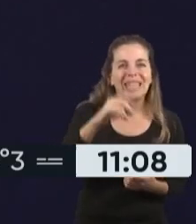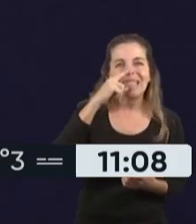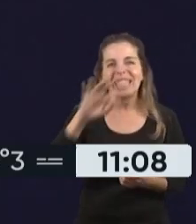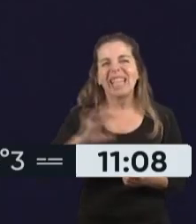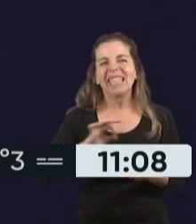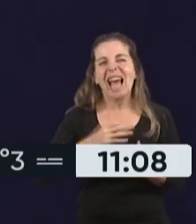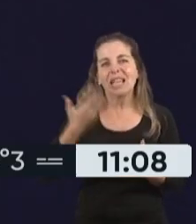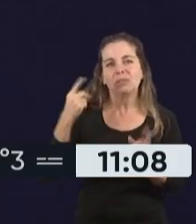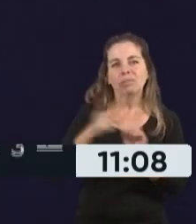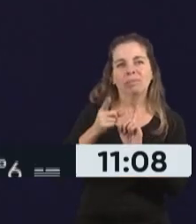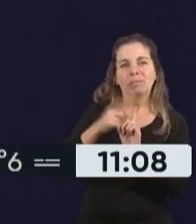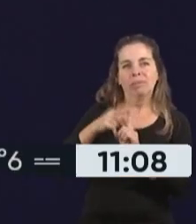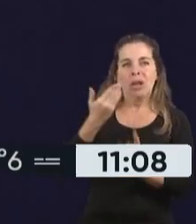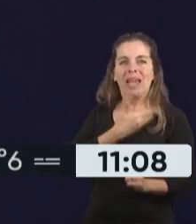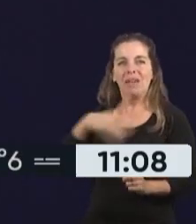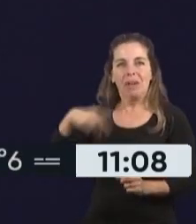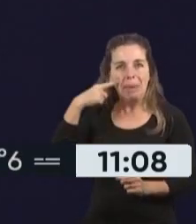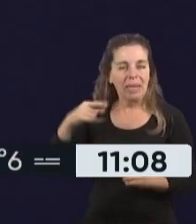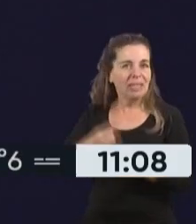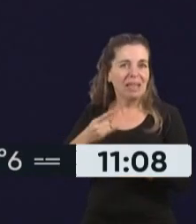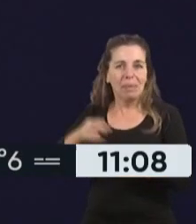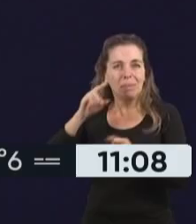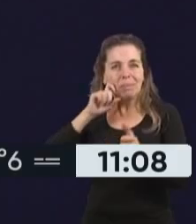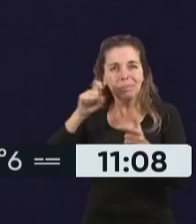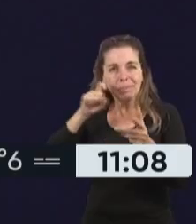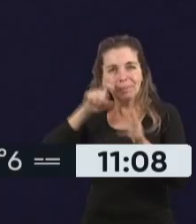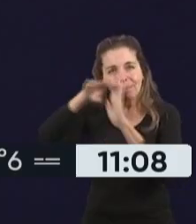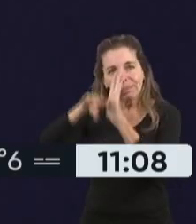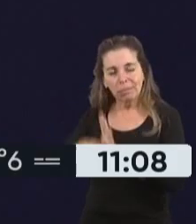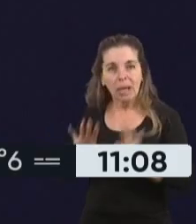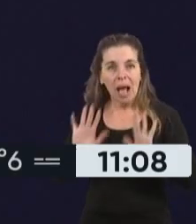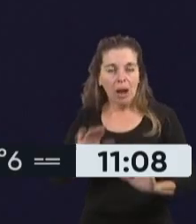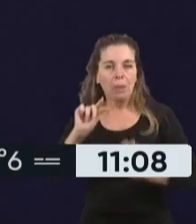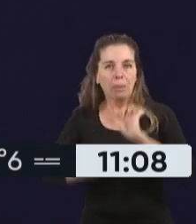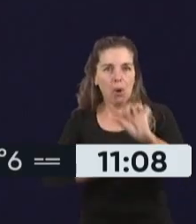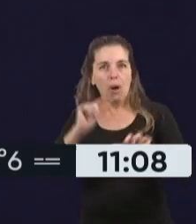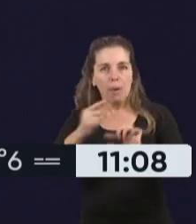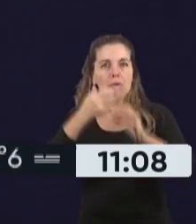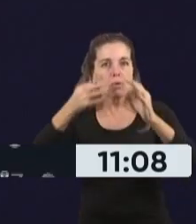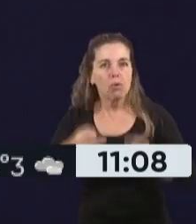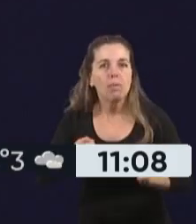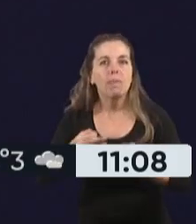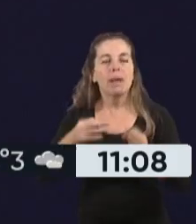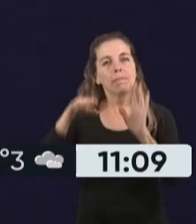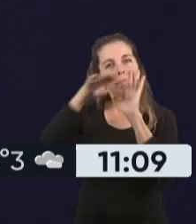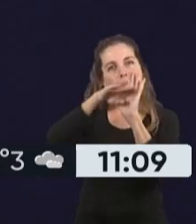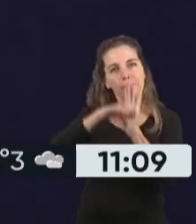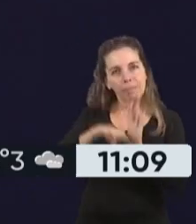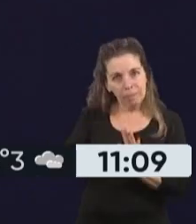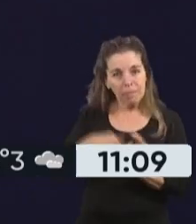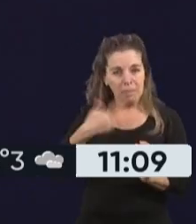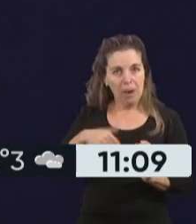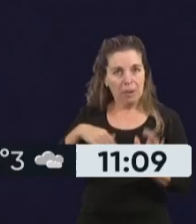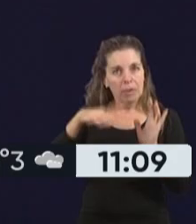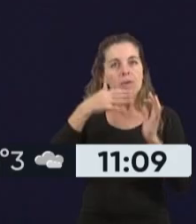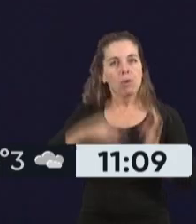con el organismo. Y ver cómo se van cumpliendo las metas y cómo nos encaminamos a un nuevo acuerdo, por supuesto que es prometedor,